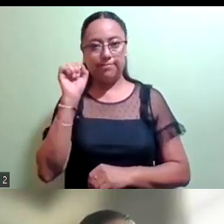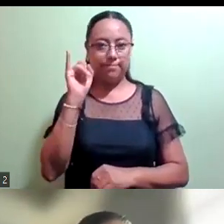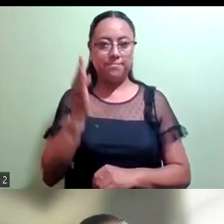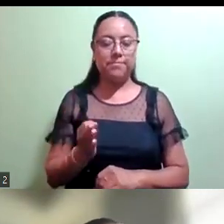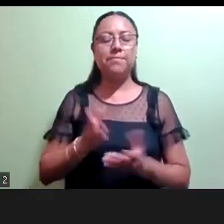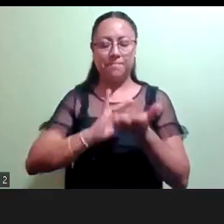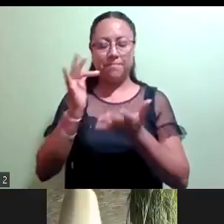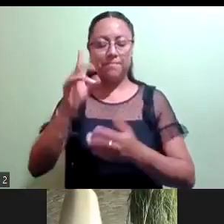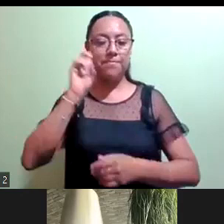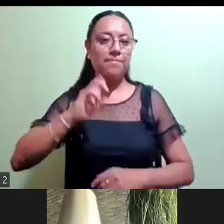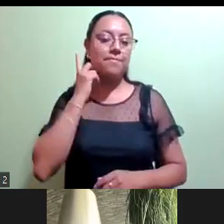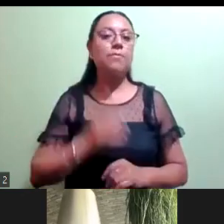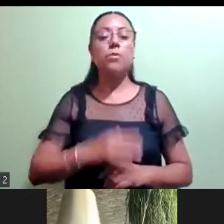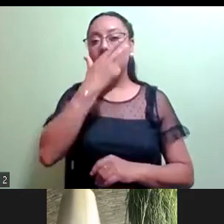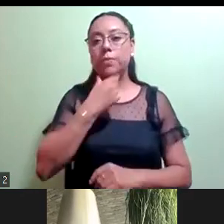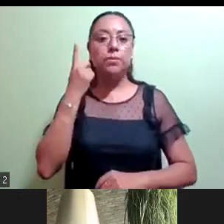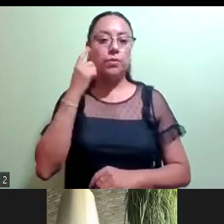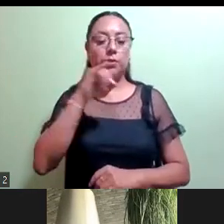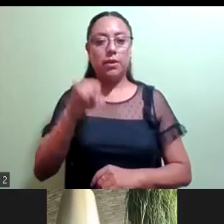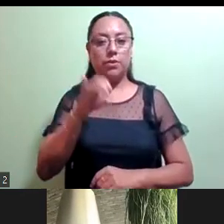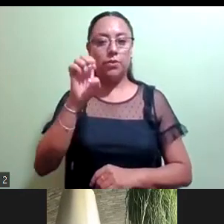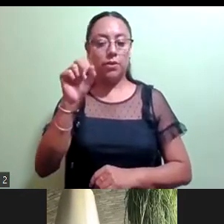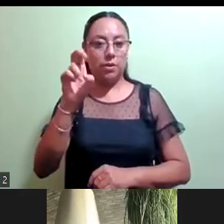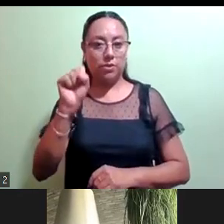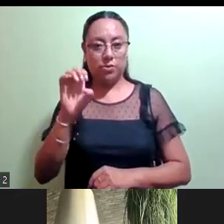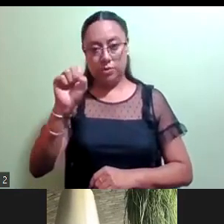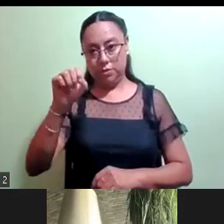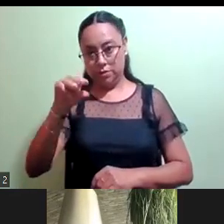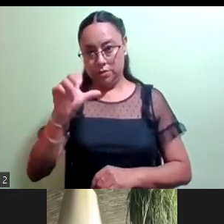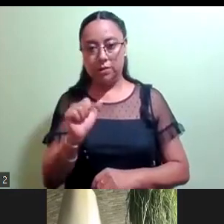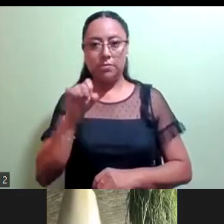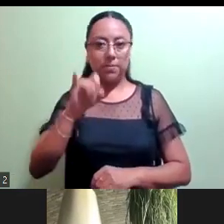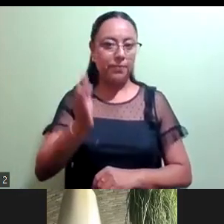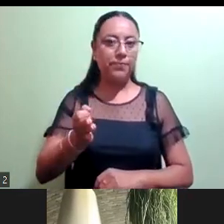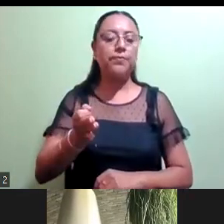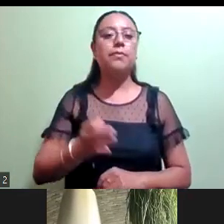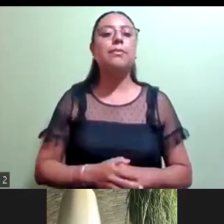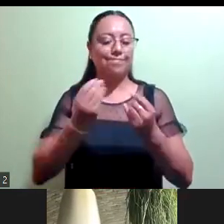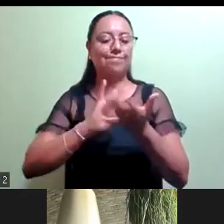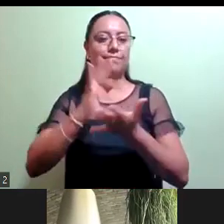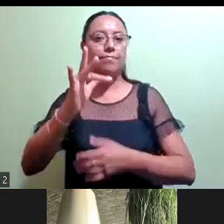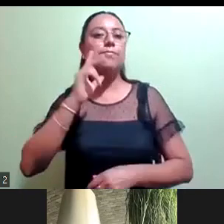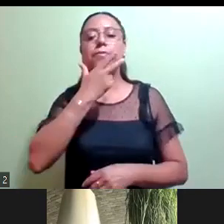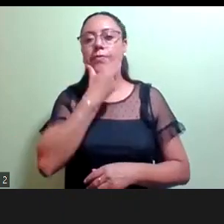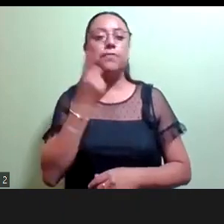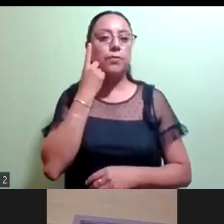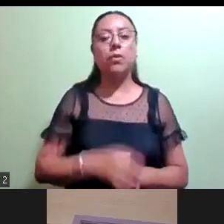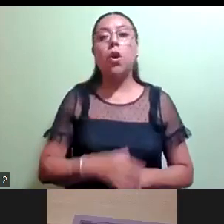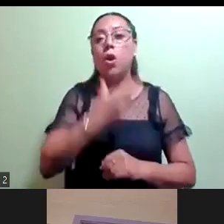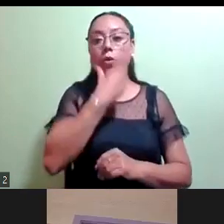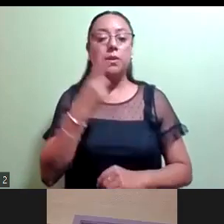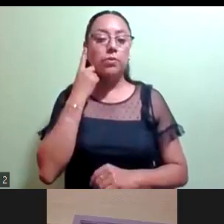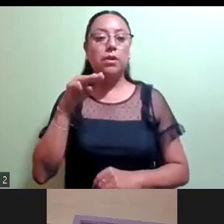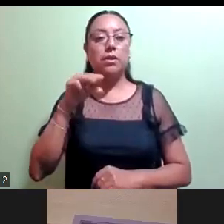diputada. Diputado Jesús Sesma Suárez. Sesma, a favor. Muchas gracias, diputado. Diputado José Martín